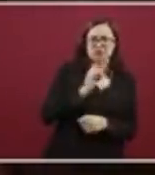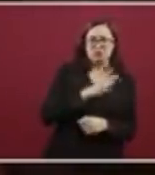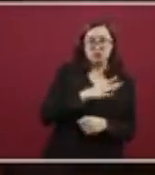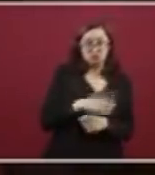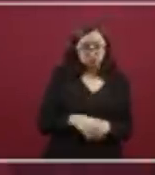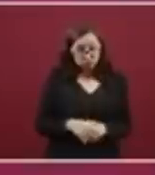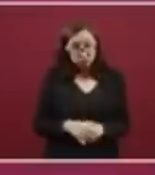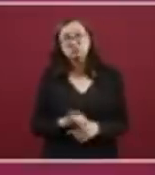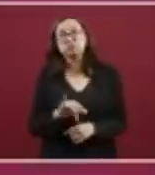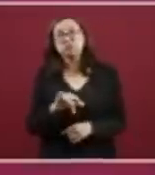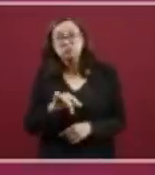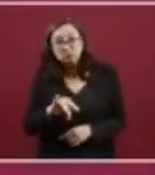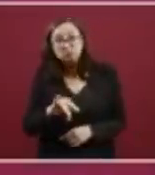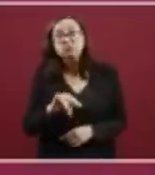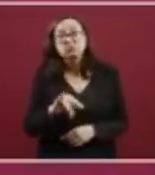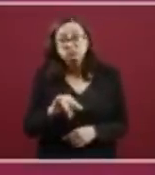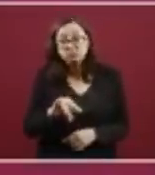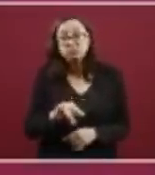no hay